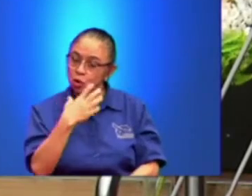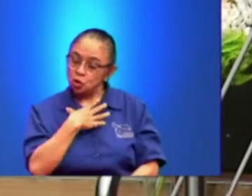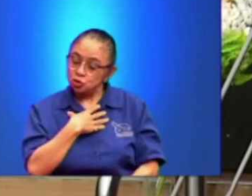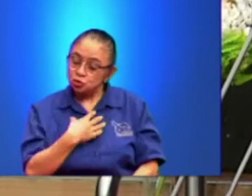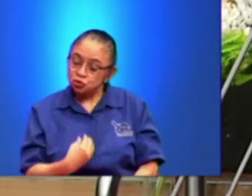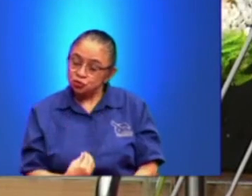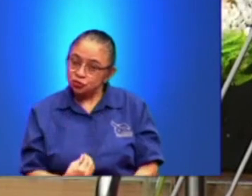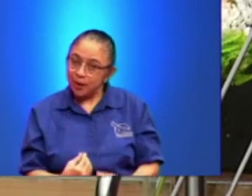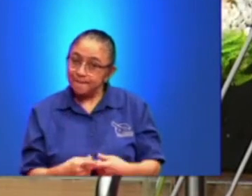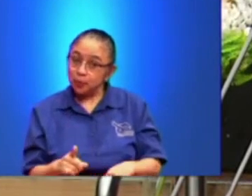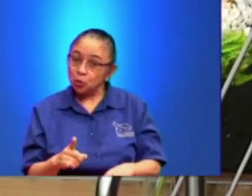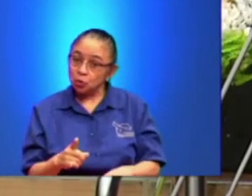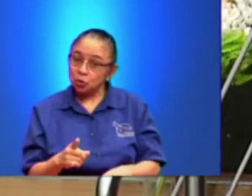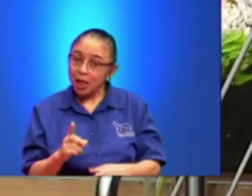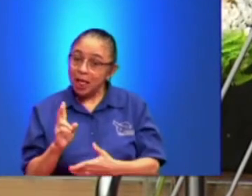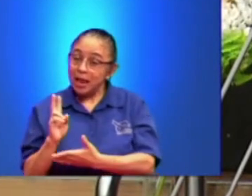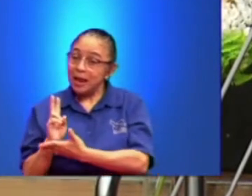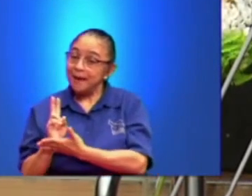voluntad de dios